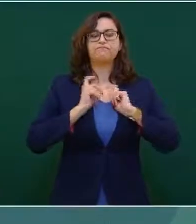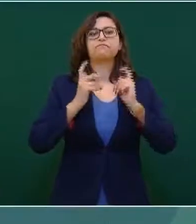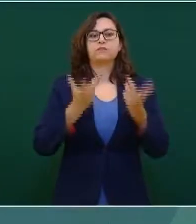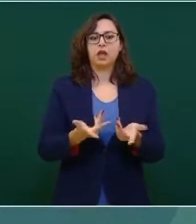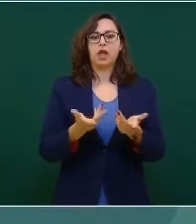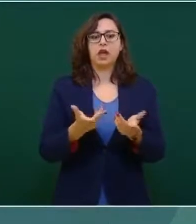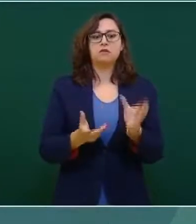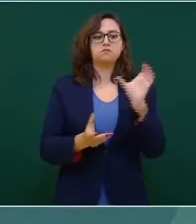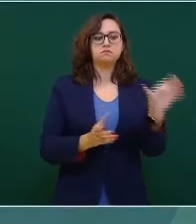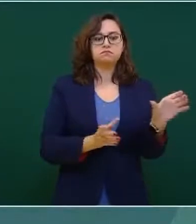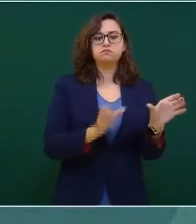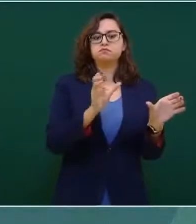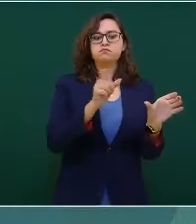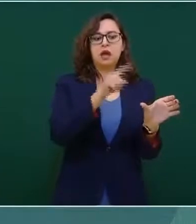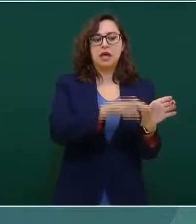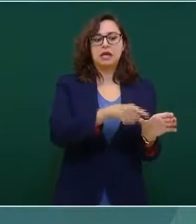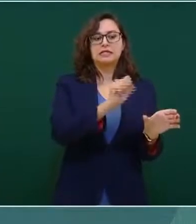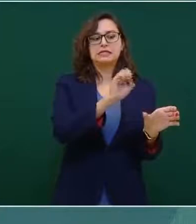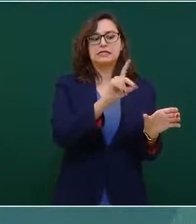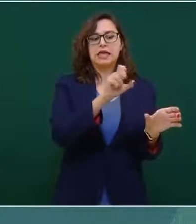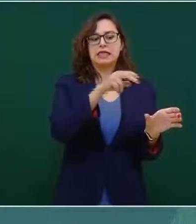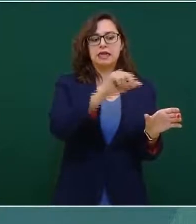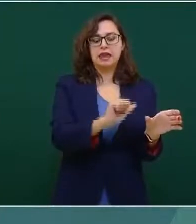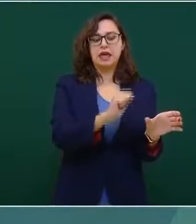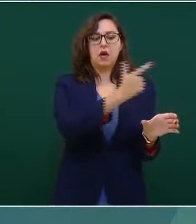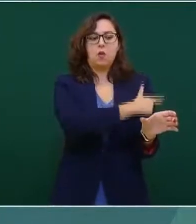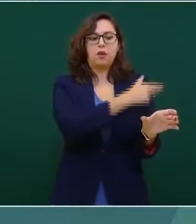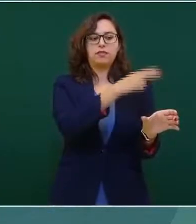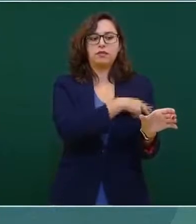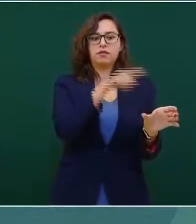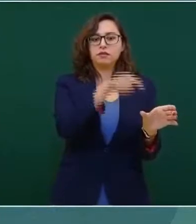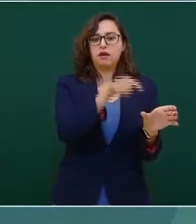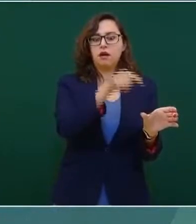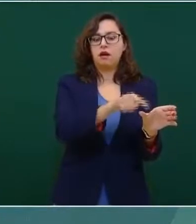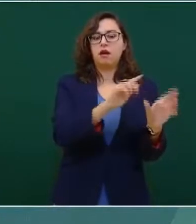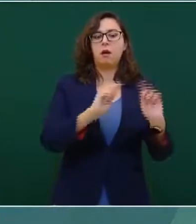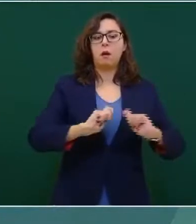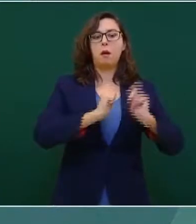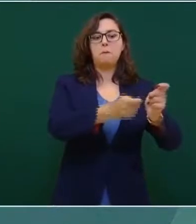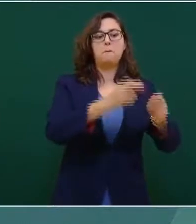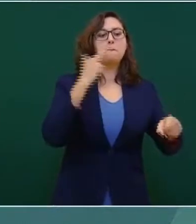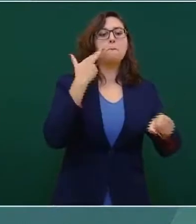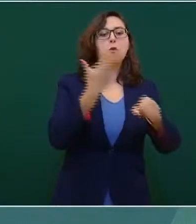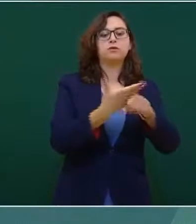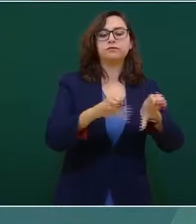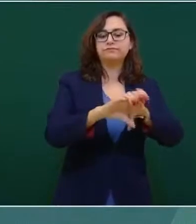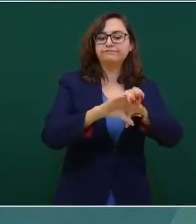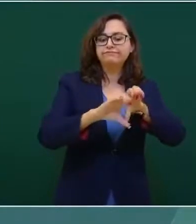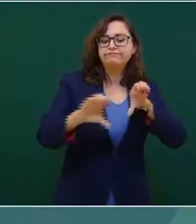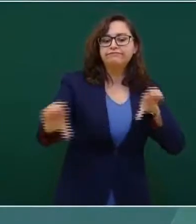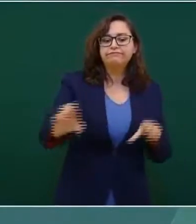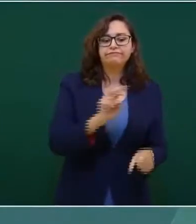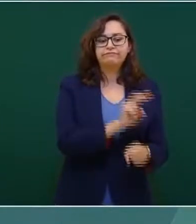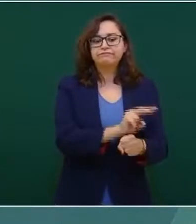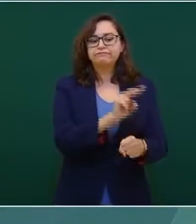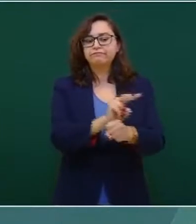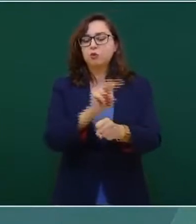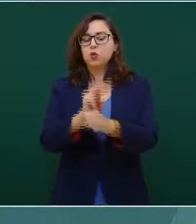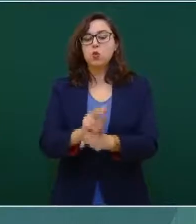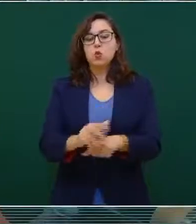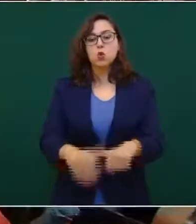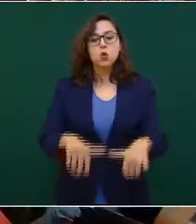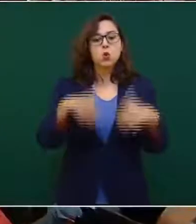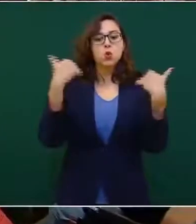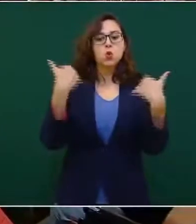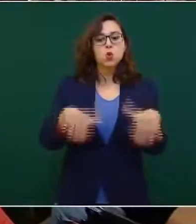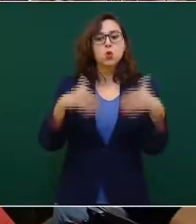y ha bajado enormemente el robo a gasolina. Es no marginal, pero sí es